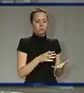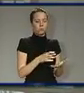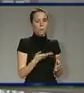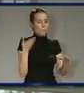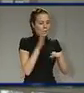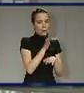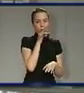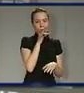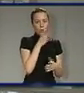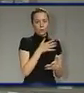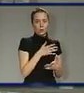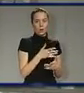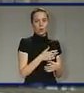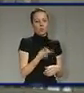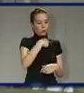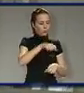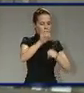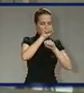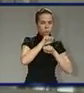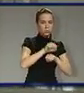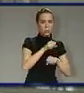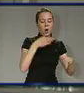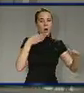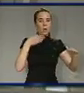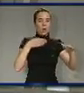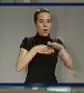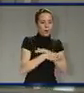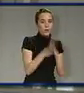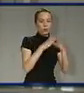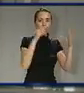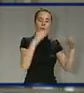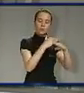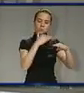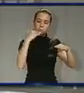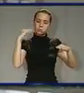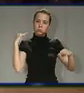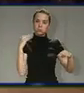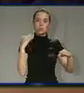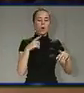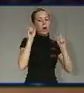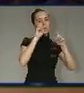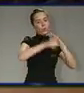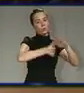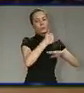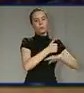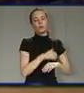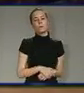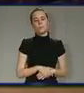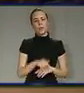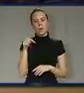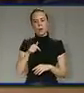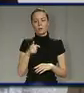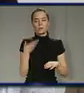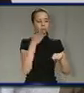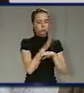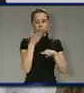con la defensa, con firmeza... ...del acceso en igualdad de oportunidades... ...para la educación superior. No es la única propuesta de los